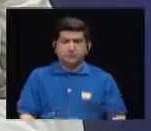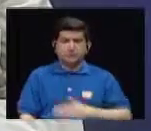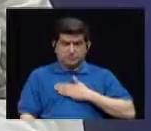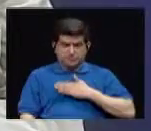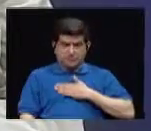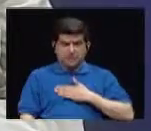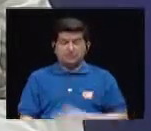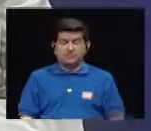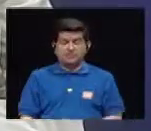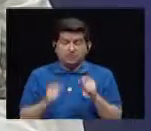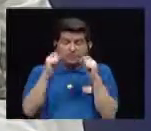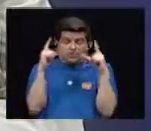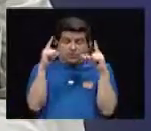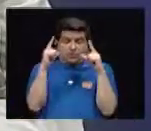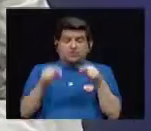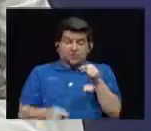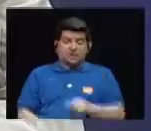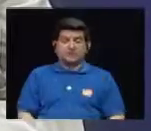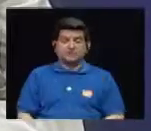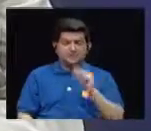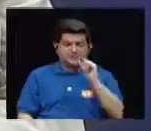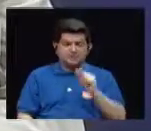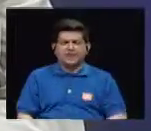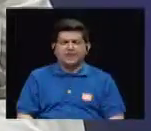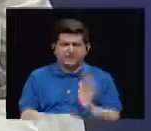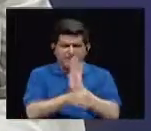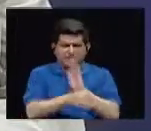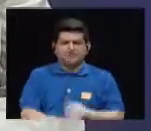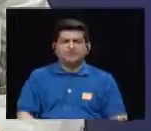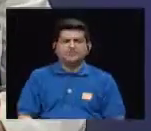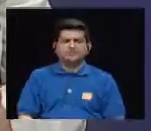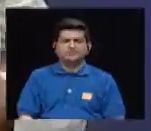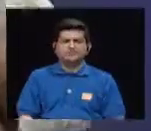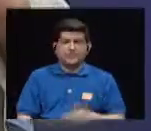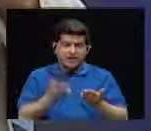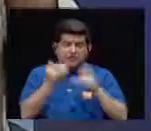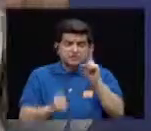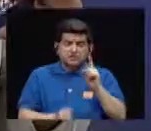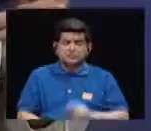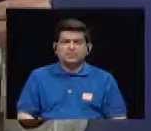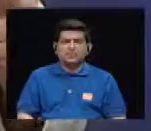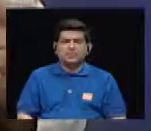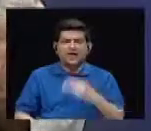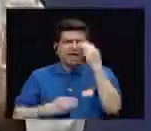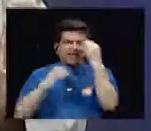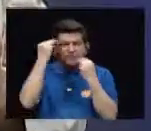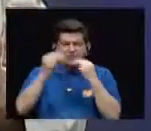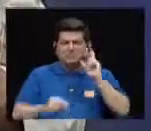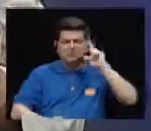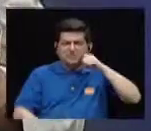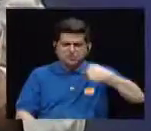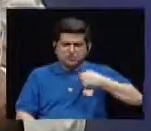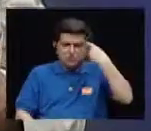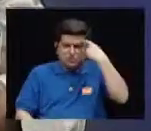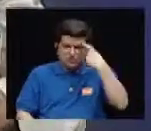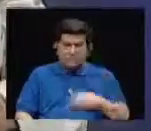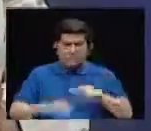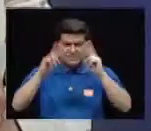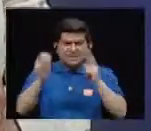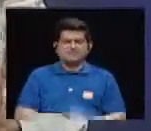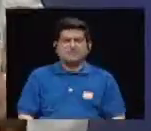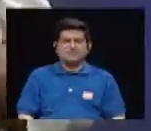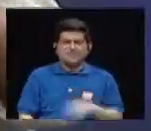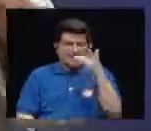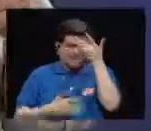particularmente me conmueve ese corto, porque cuando, tal vez por una deformación machista, uno piensa que el tema